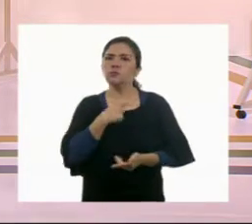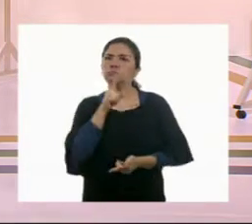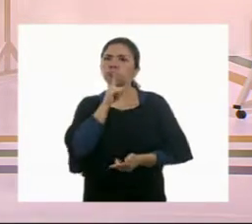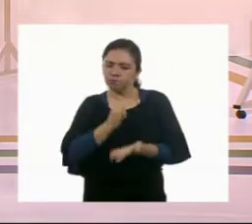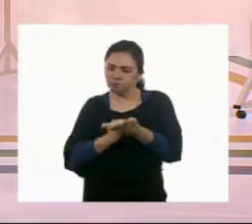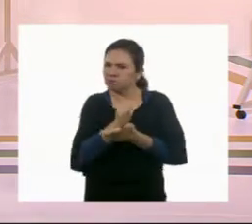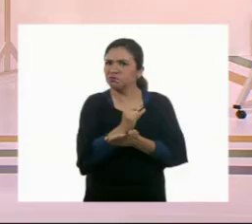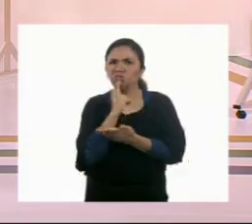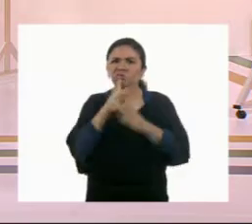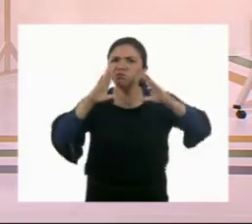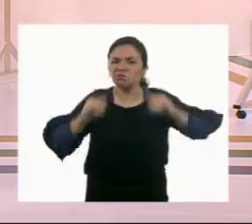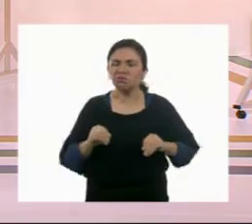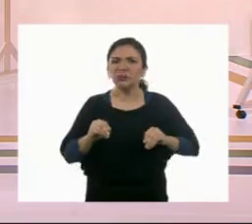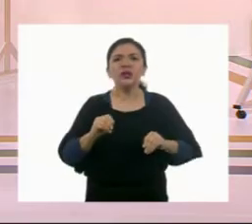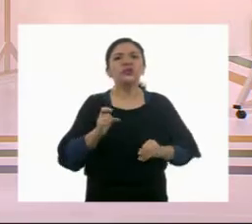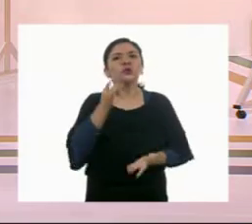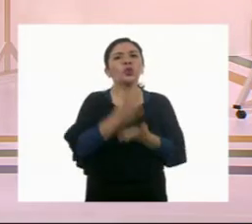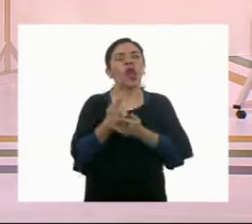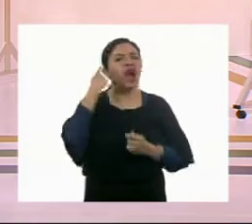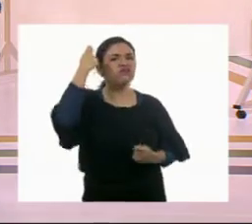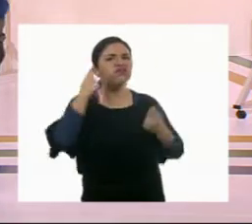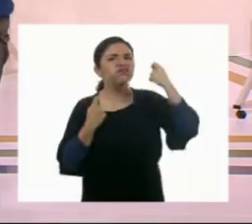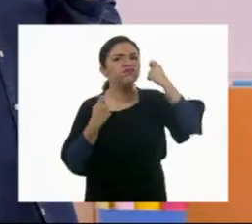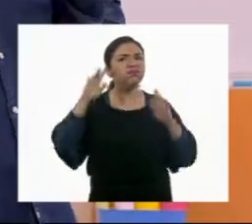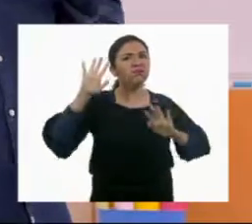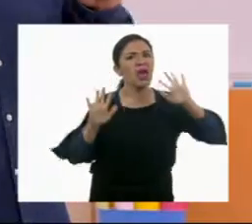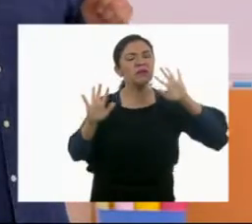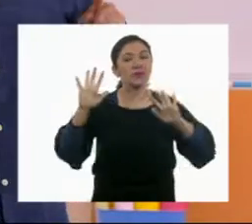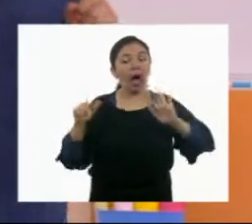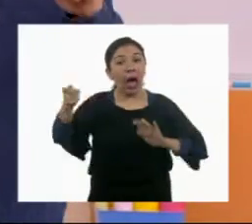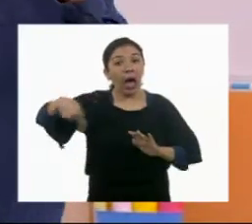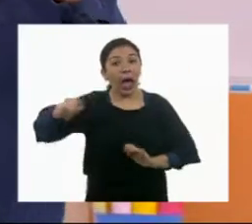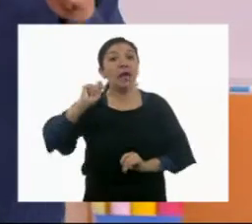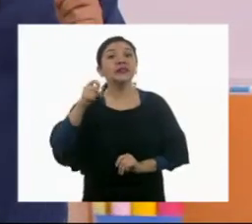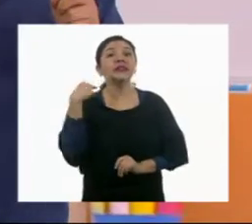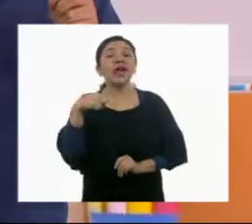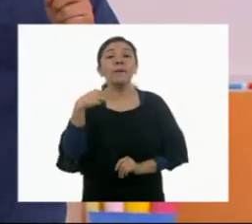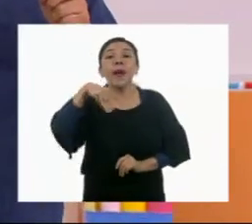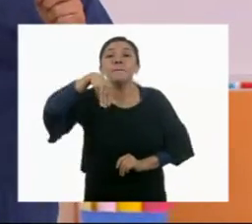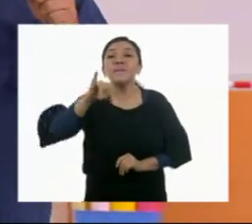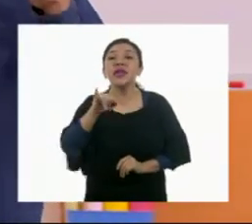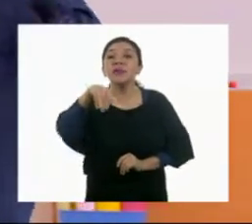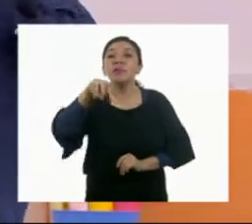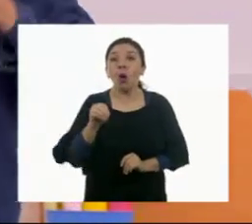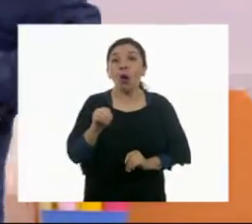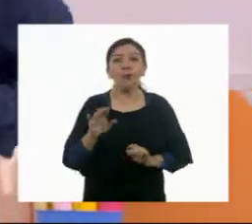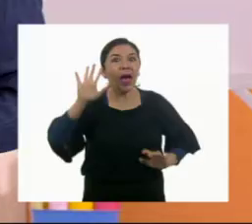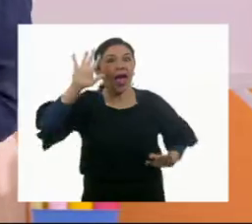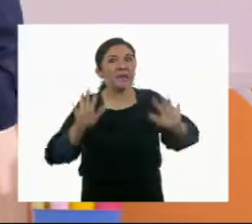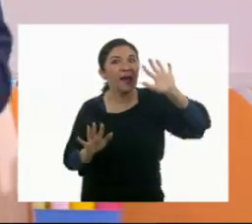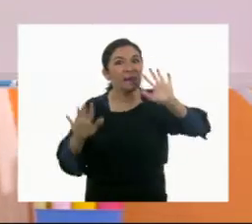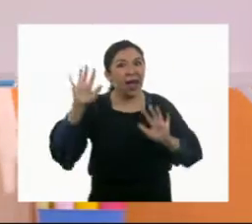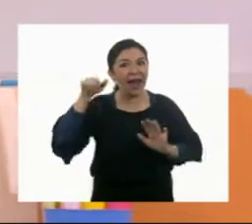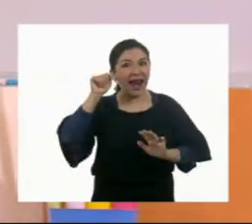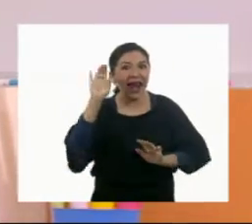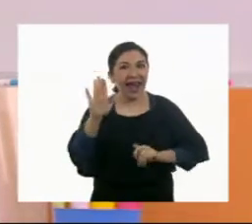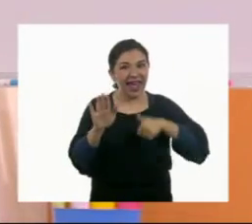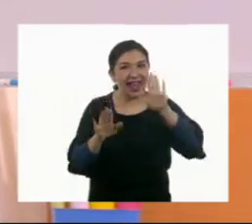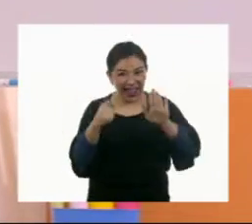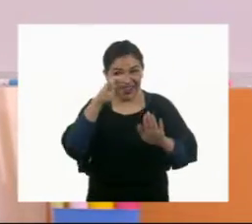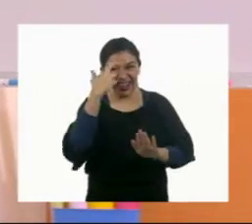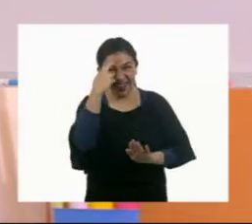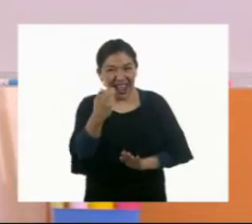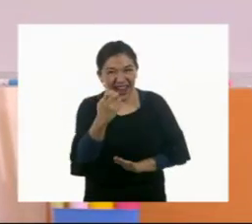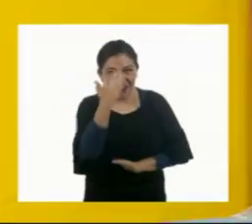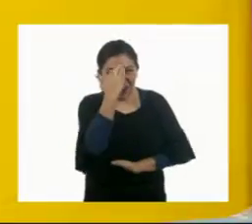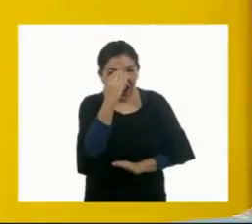y todo lo voy a mostrar. Y a ellos les llamamos mimos. ¡Claro! Los mimos. ¿Has escuchado hablar